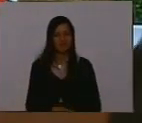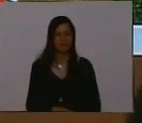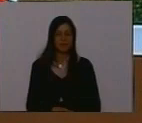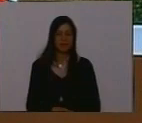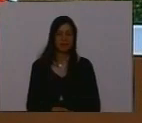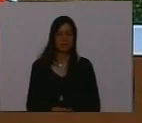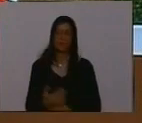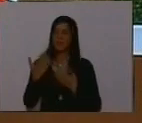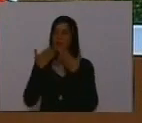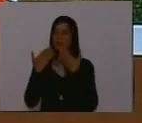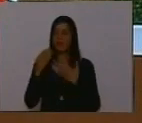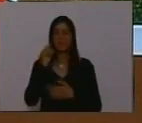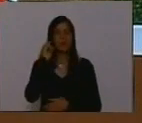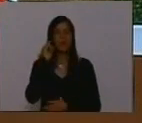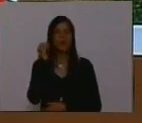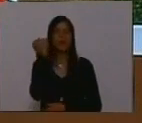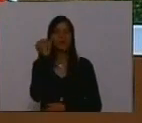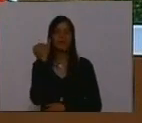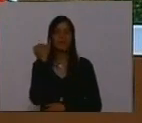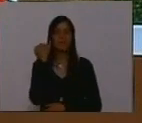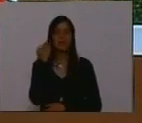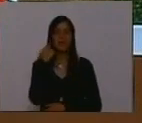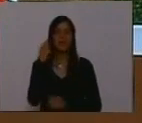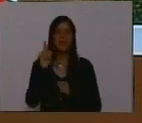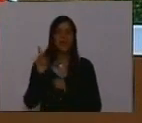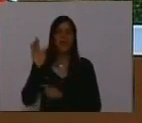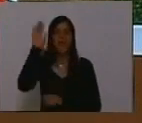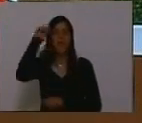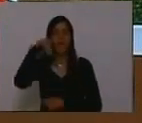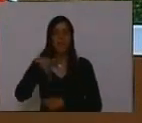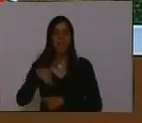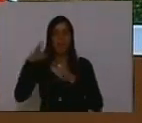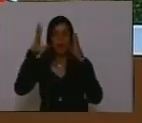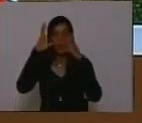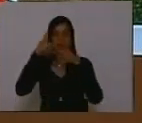Gracias, constituyente Joana, de los Tigres de Aragua.